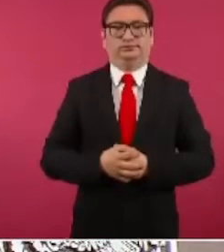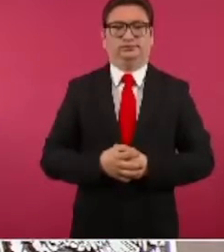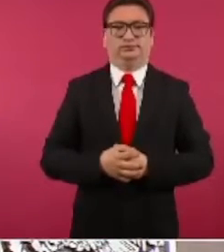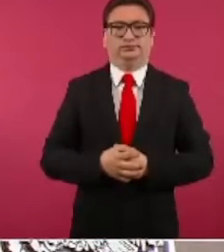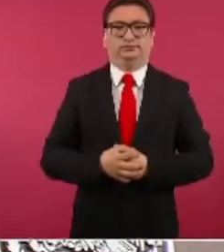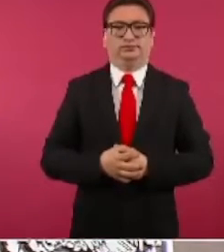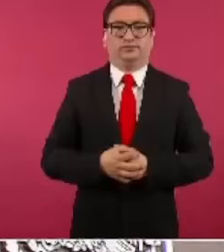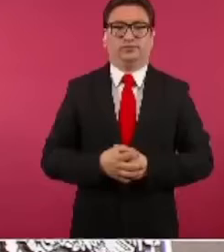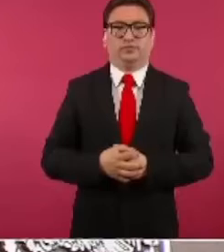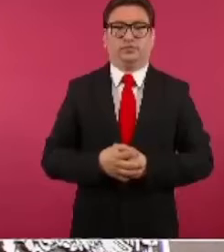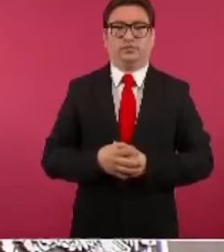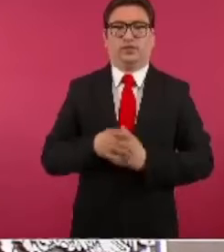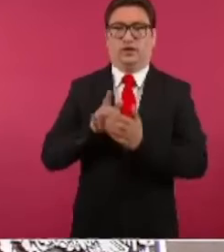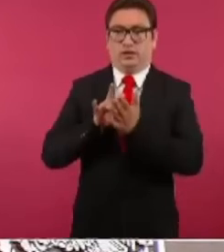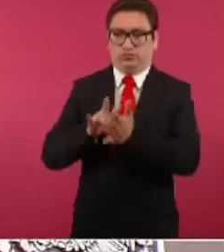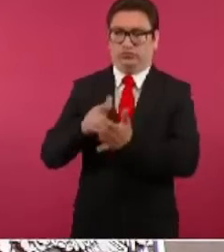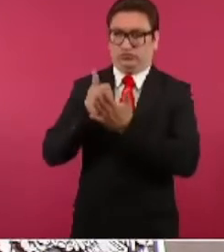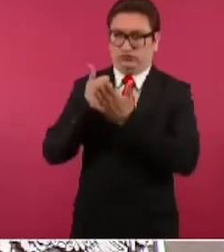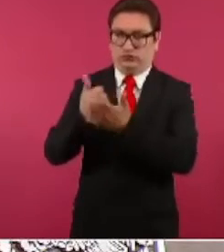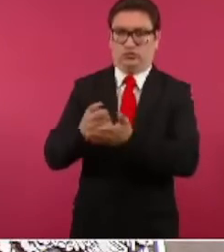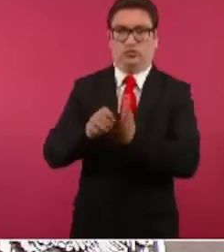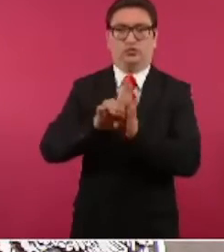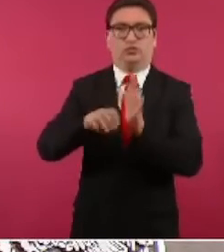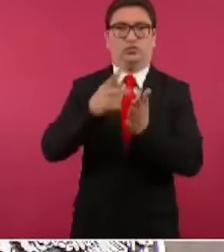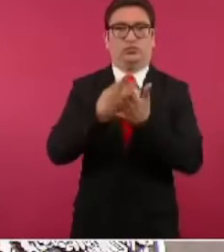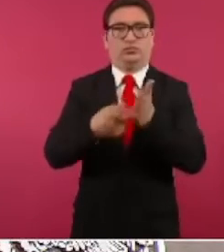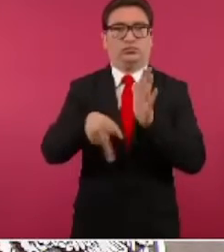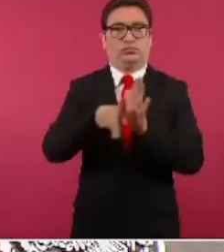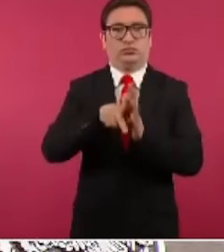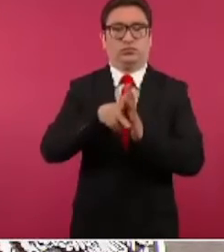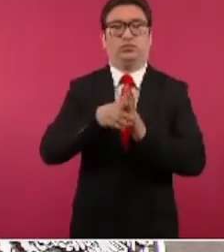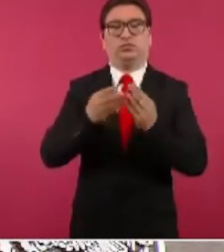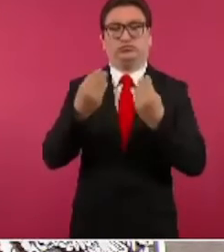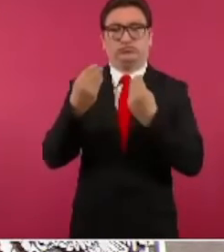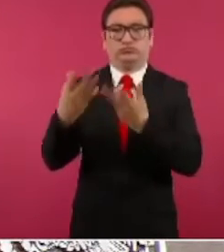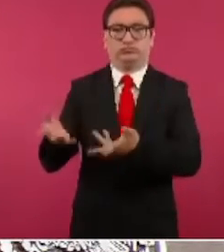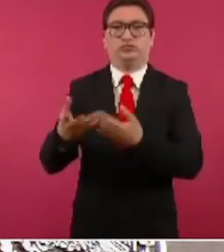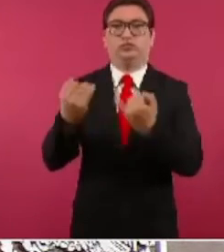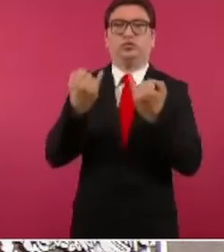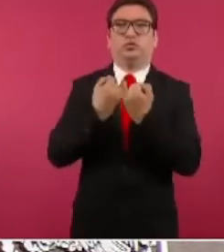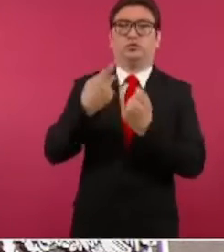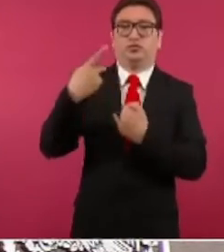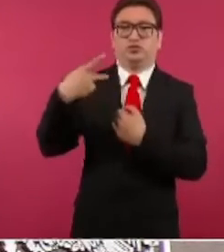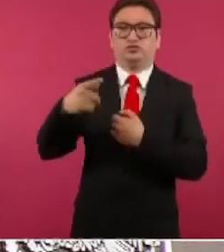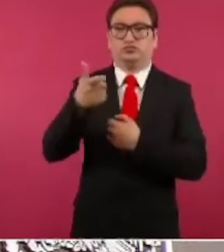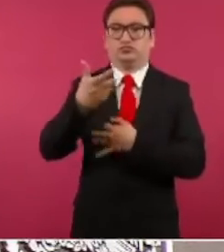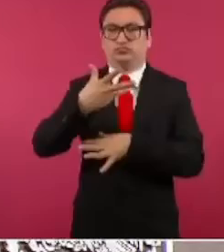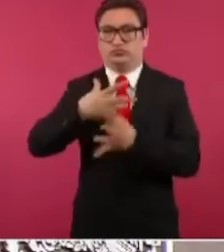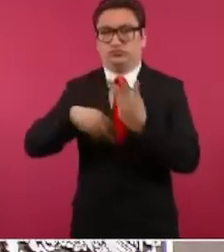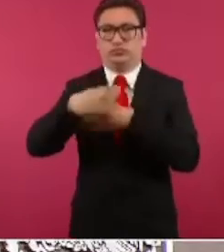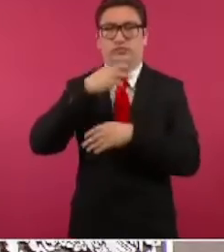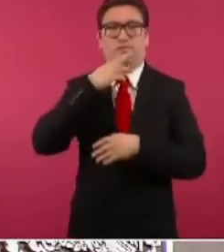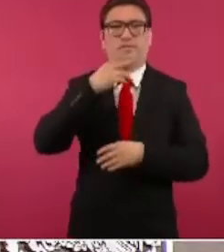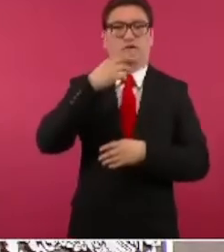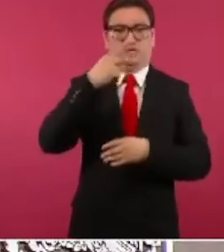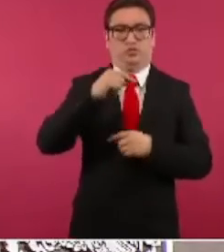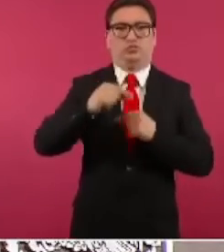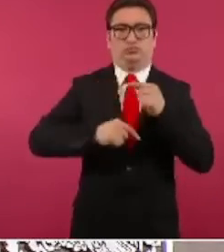Se les está basificando, se les están mejorando sus ingresos y se va a seguir